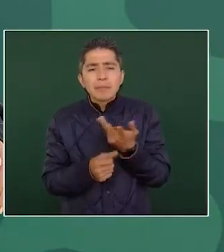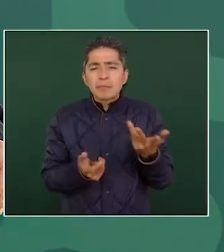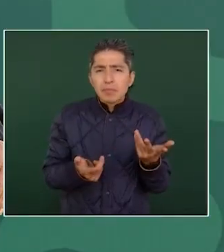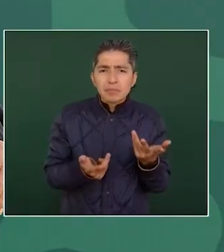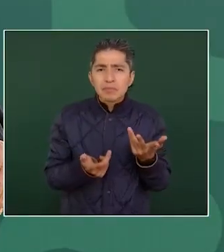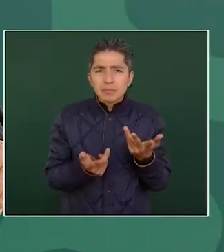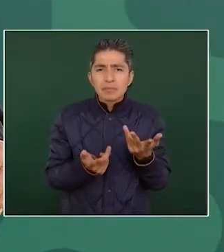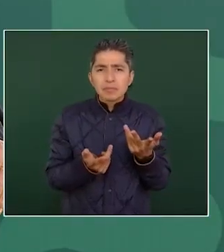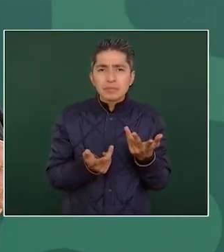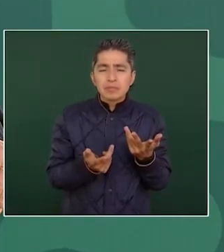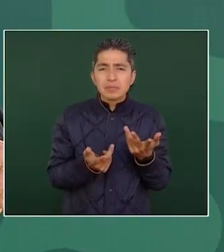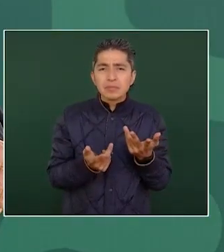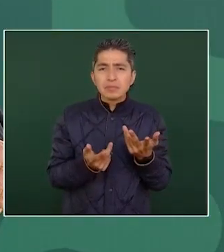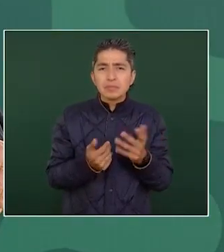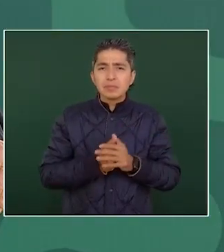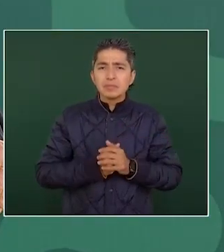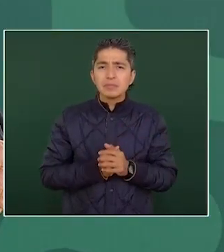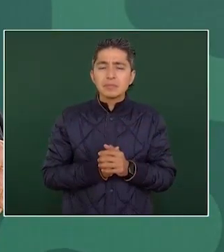que